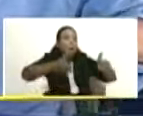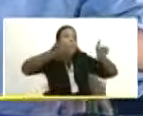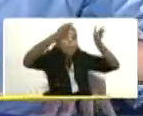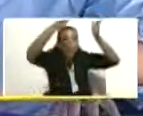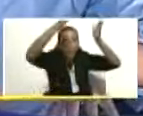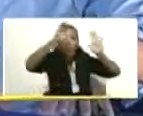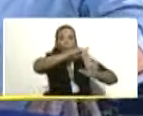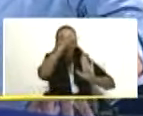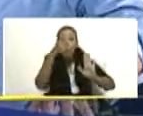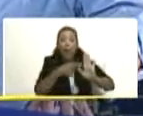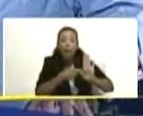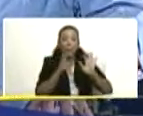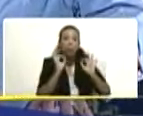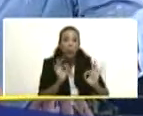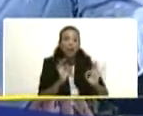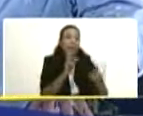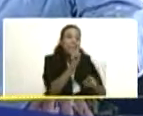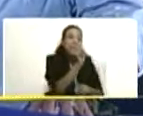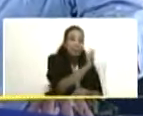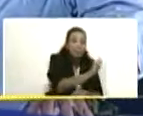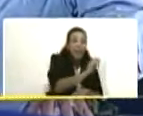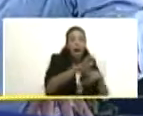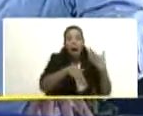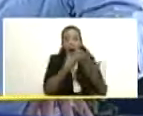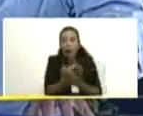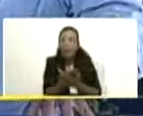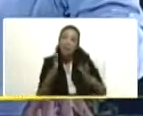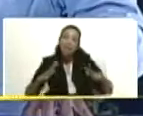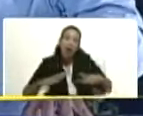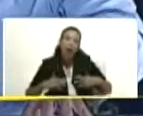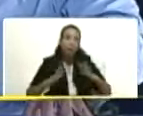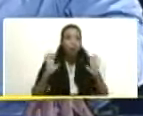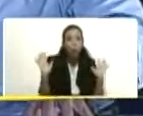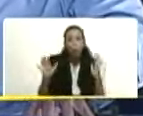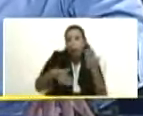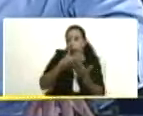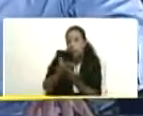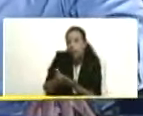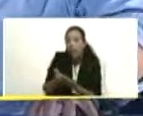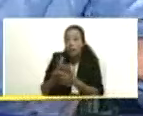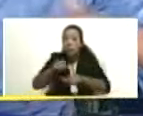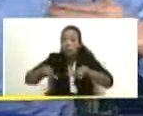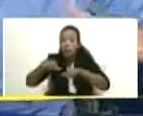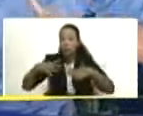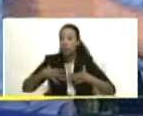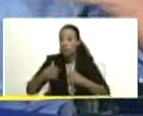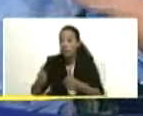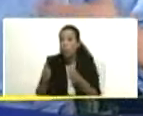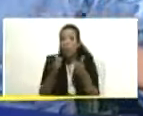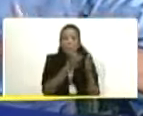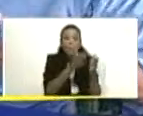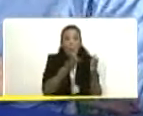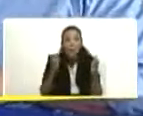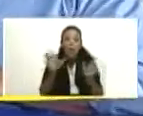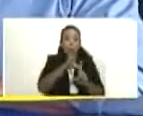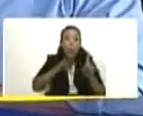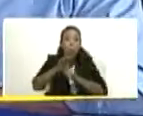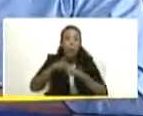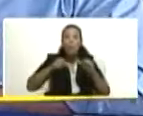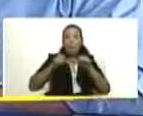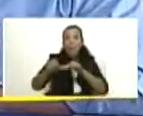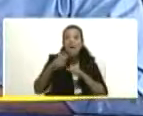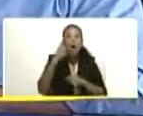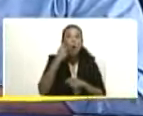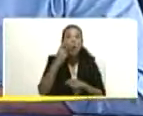comuna. Bueno, de tal a tal mes que hay vacaciones, atiendo la escuela, tal mes atiendo el centro de salud, y que se vuelva una cultura